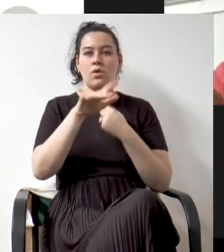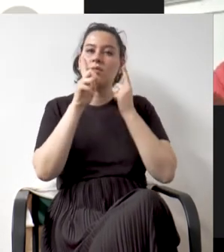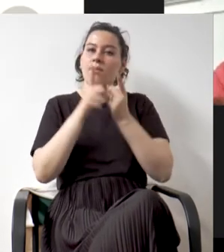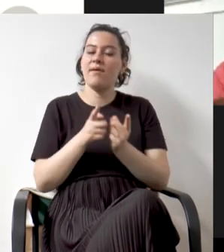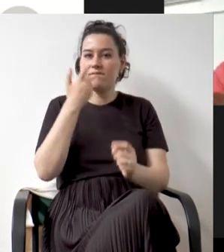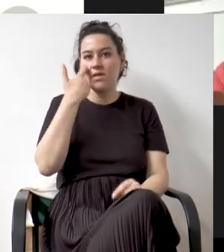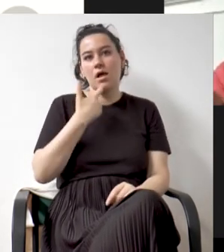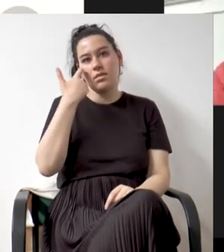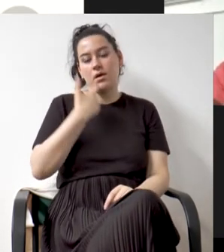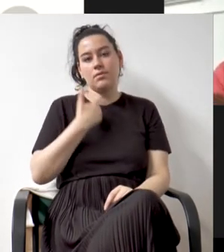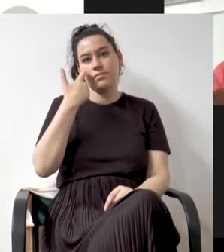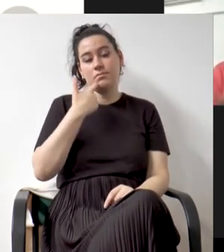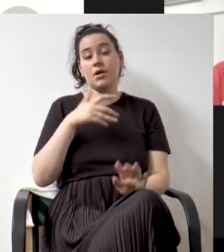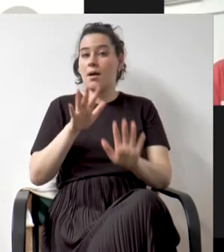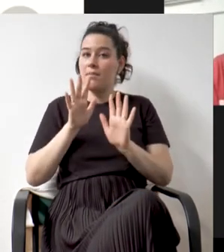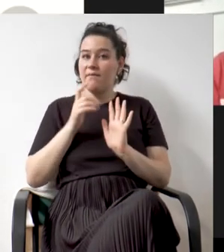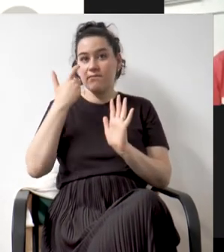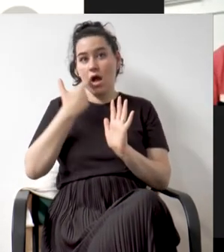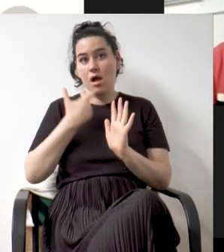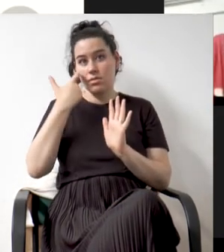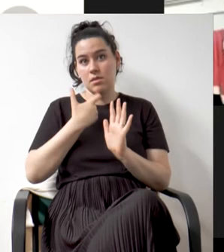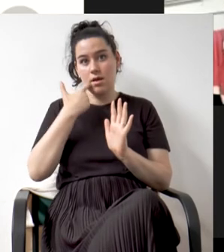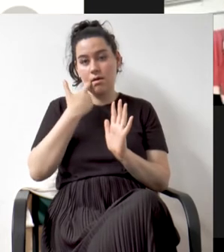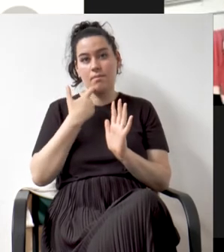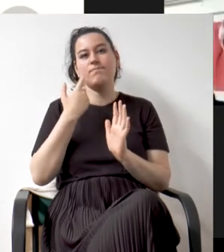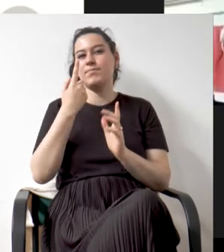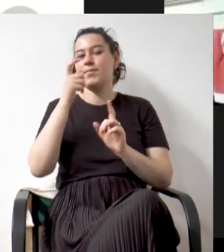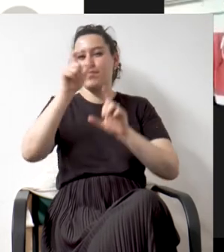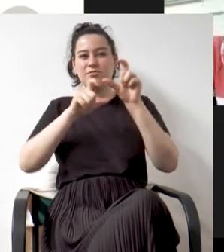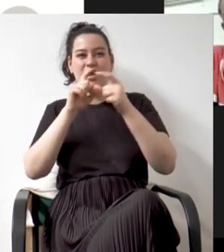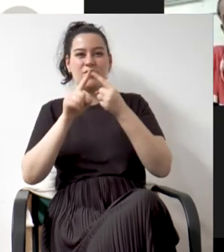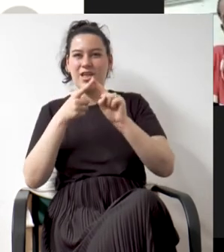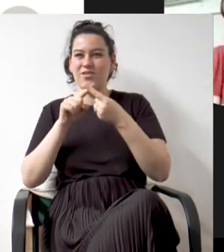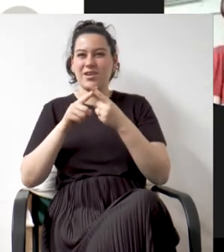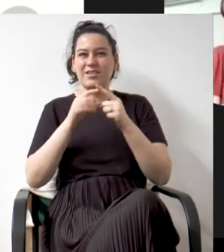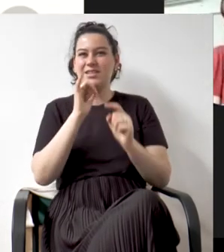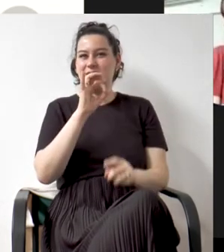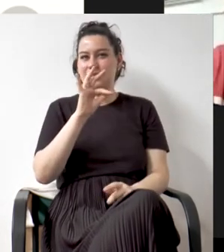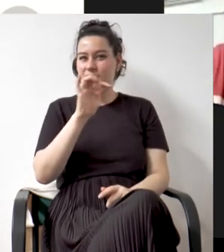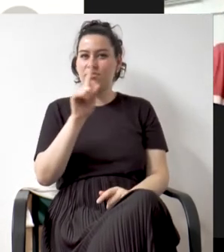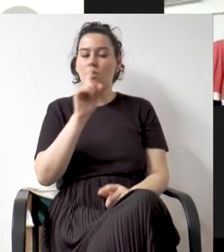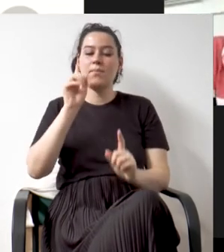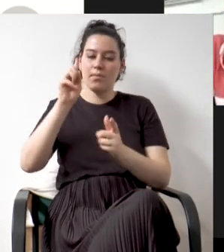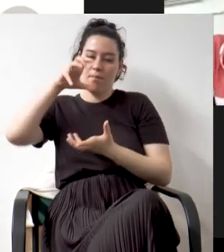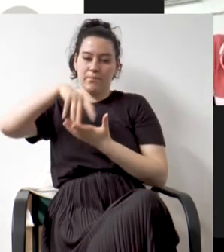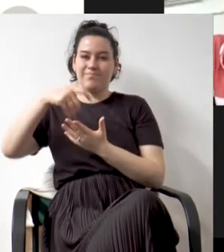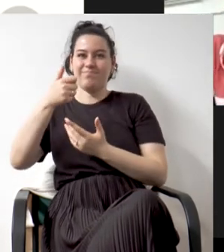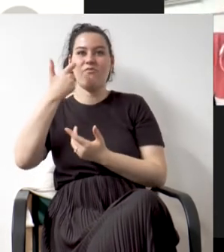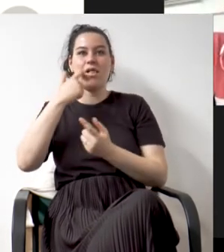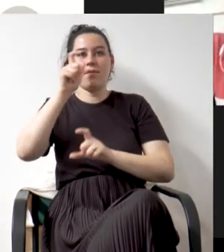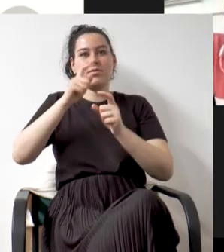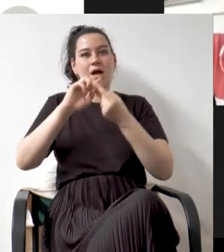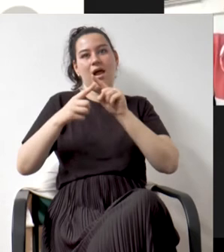faltando, quizás, porque no hay buenos articuladores, no tanto del ICEF, sino también de la propia sede, una